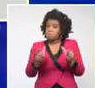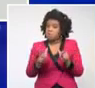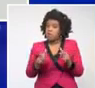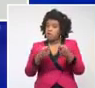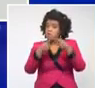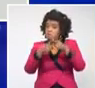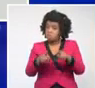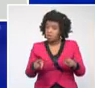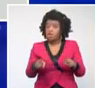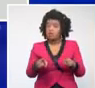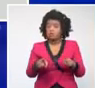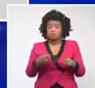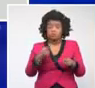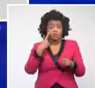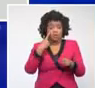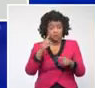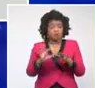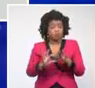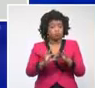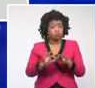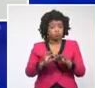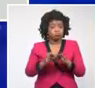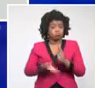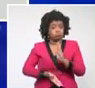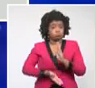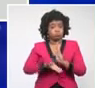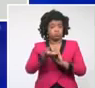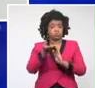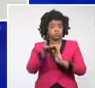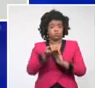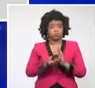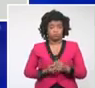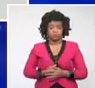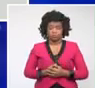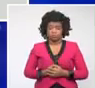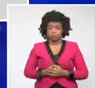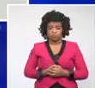superior, como también se ha demostrado, por encima de 900.